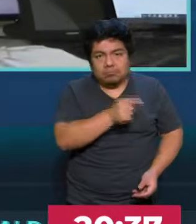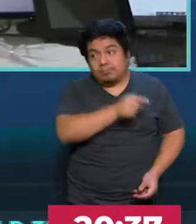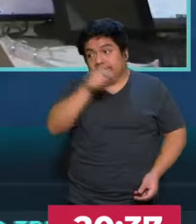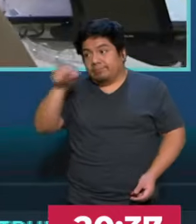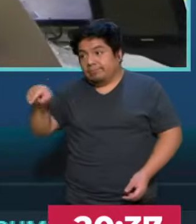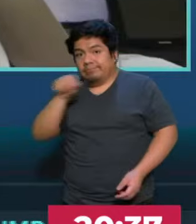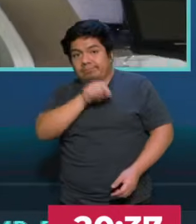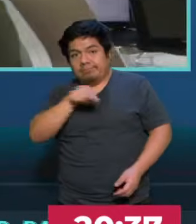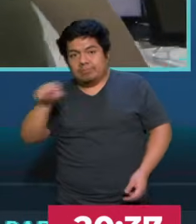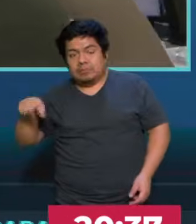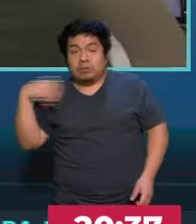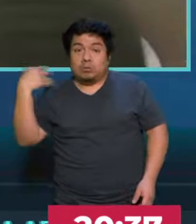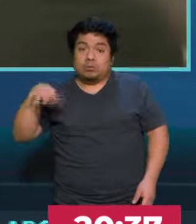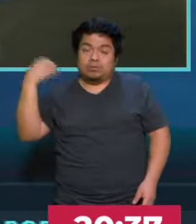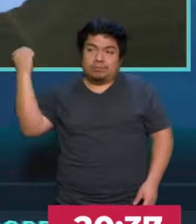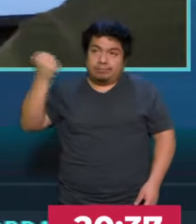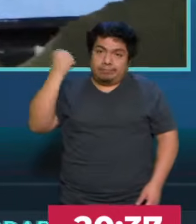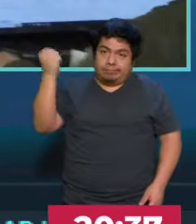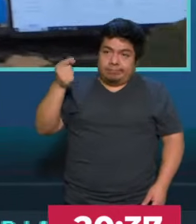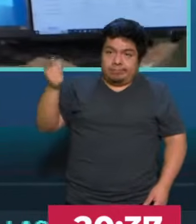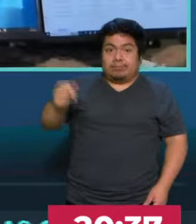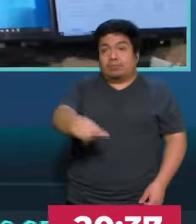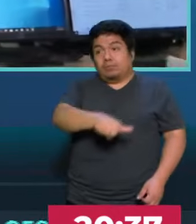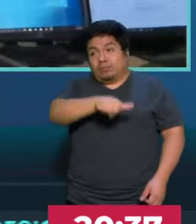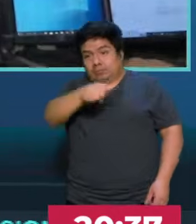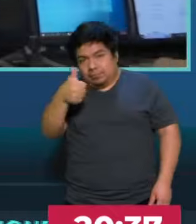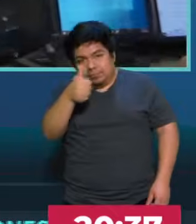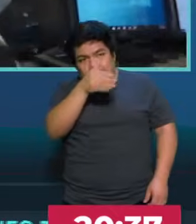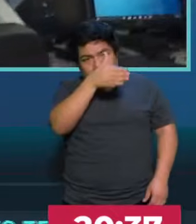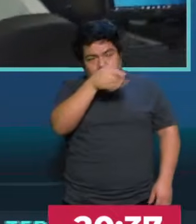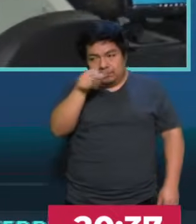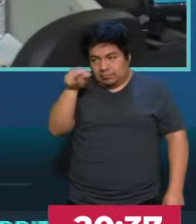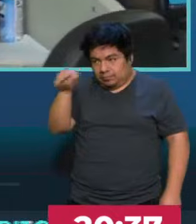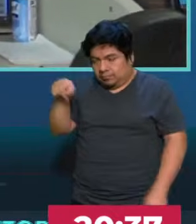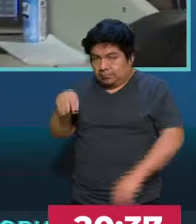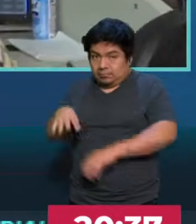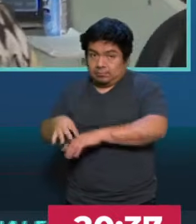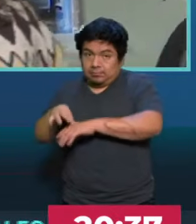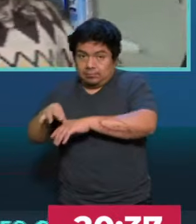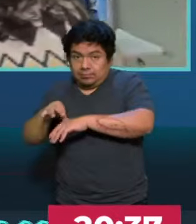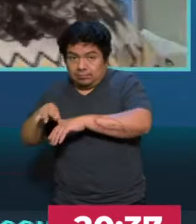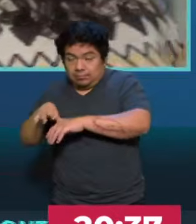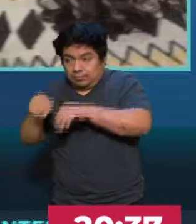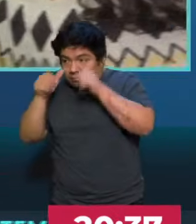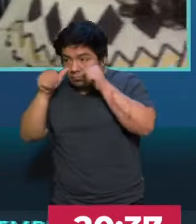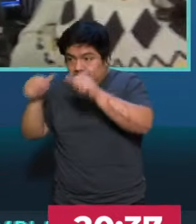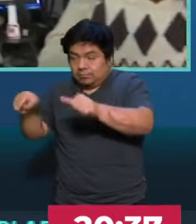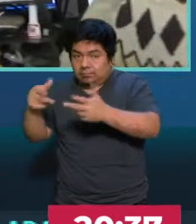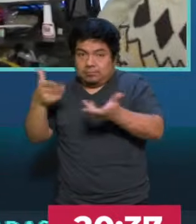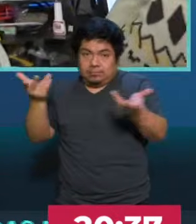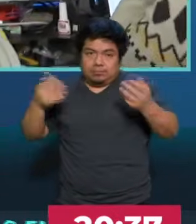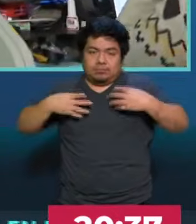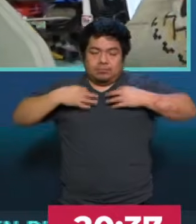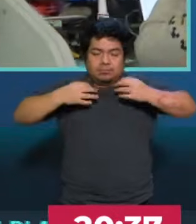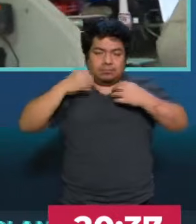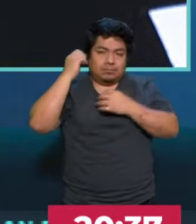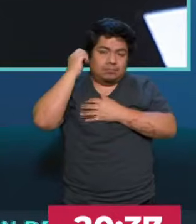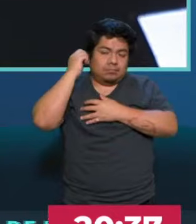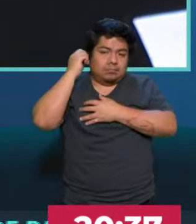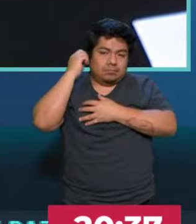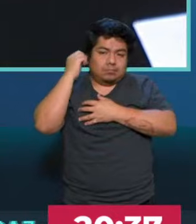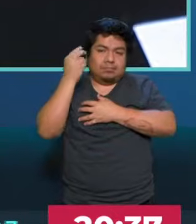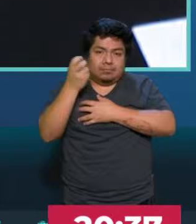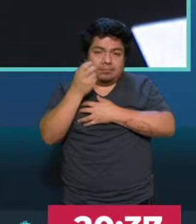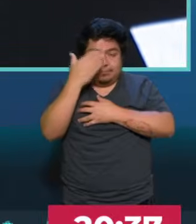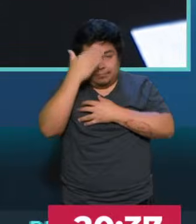tiempo que afortunadamente hubo una ambulancia que se ocupó de atender el caso que estaba poniendo en riesgo la vida de esa persona. Así que ese es